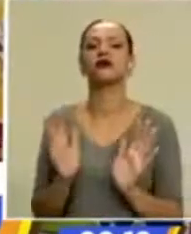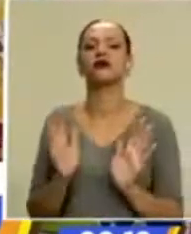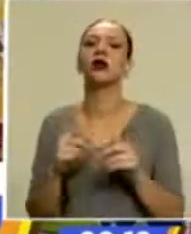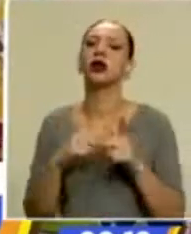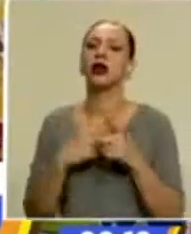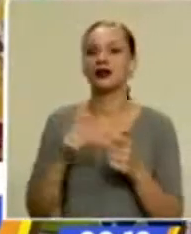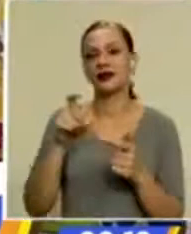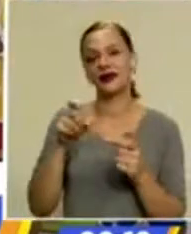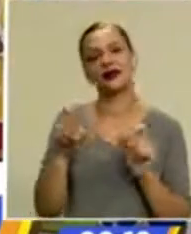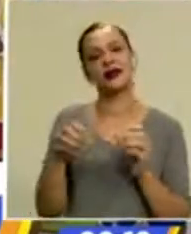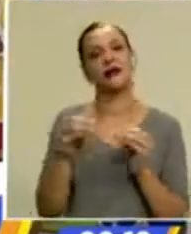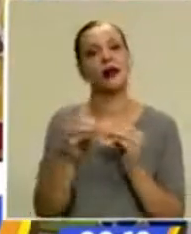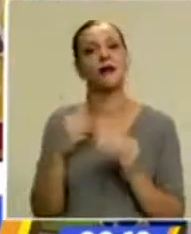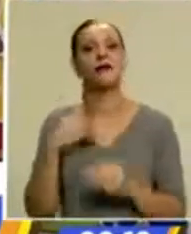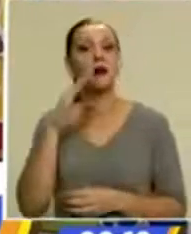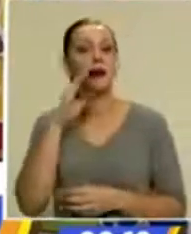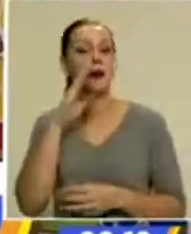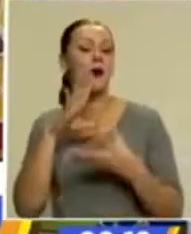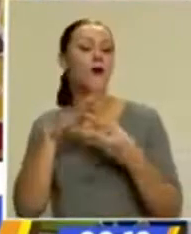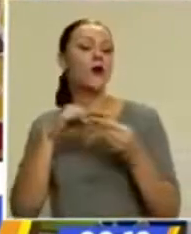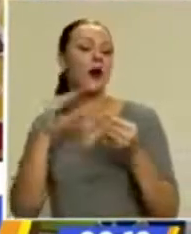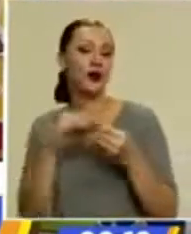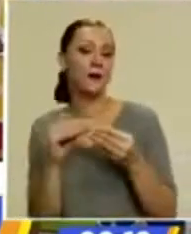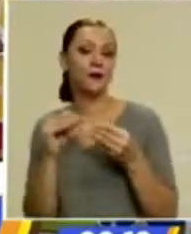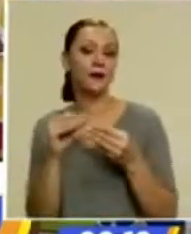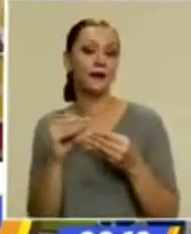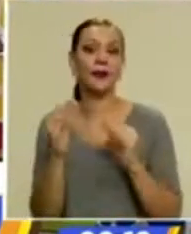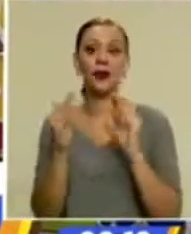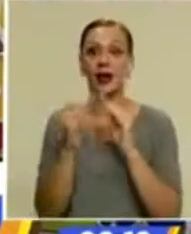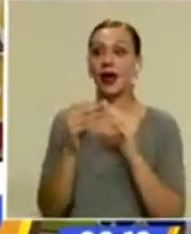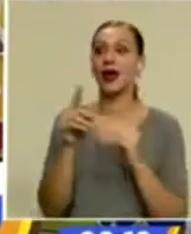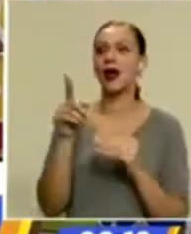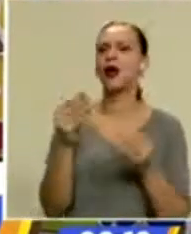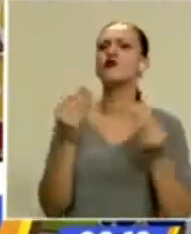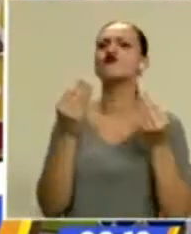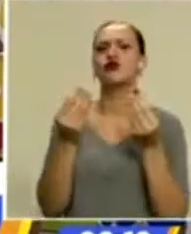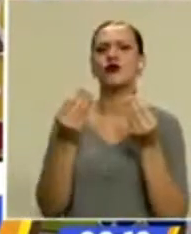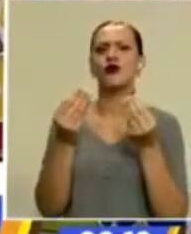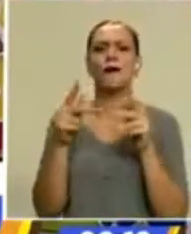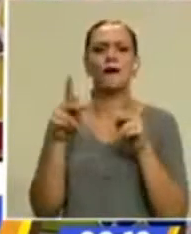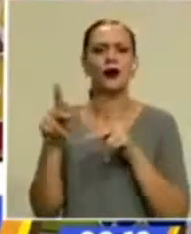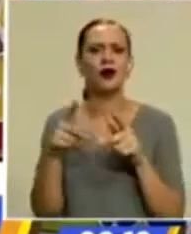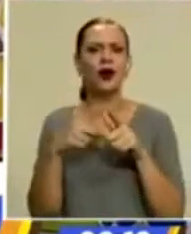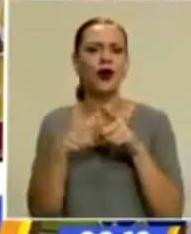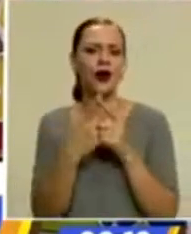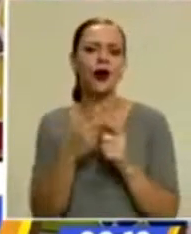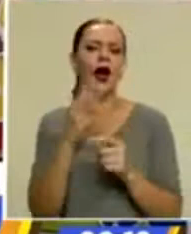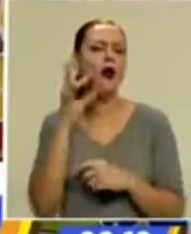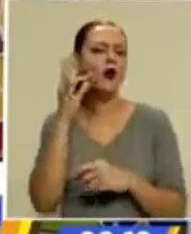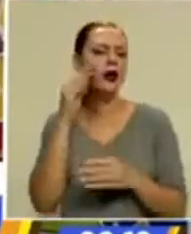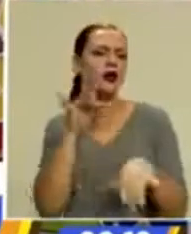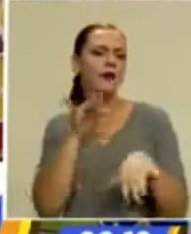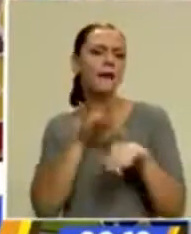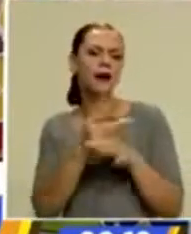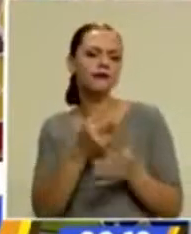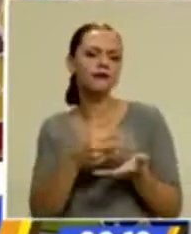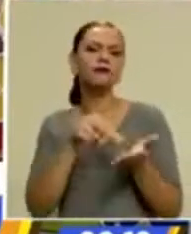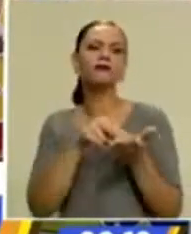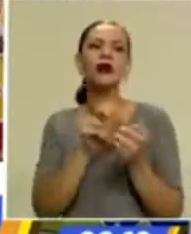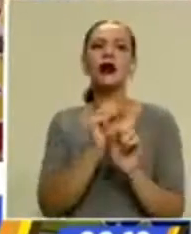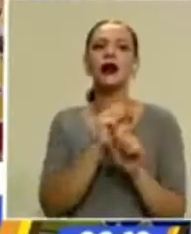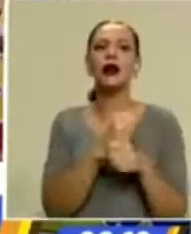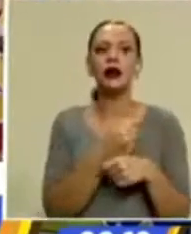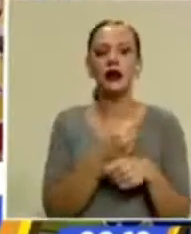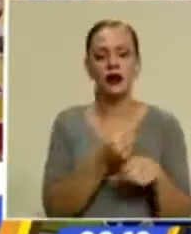entonces sí se ocupa más. Mi mamá cuenta... que en la casa de ella eran muchos, entonces que mi abuelita se levantaba muy temprano y así hacía